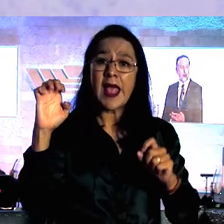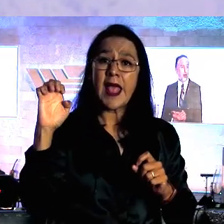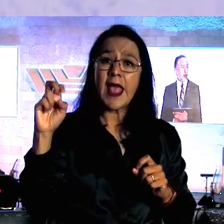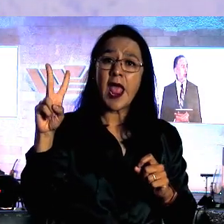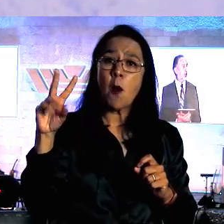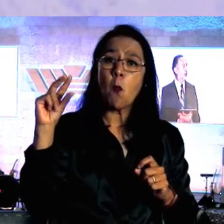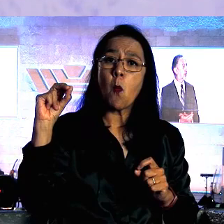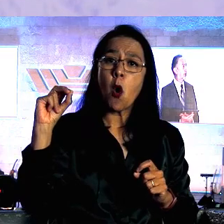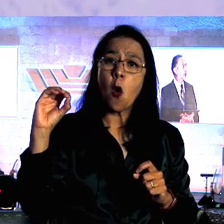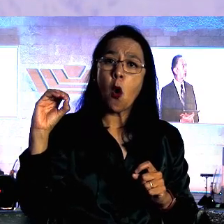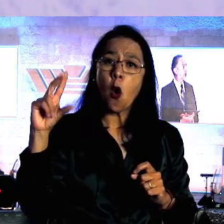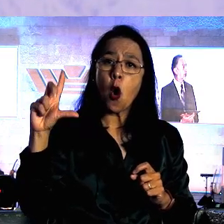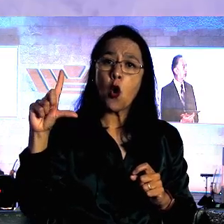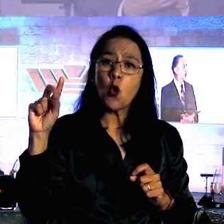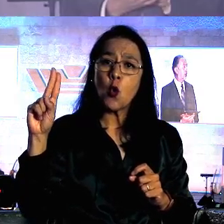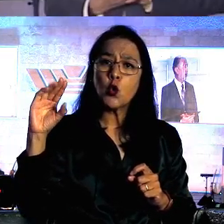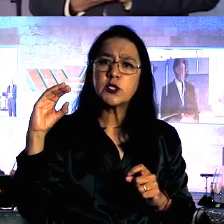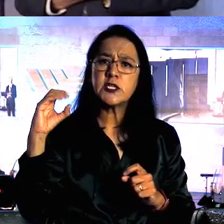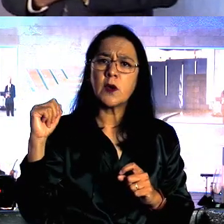venimos del mono